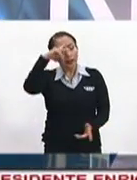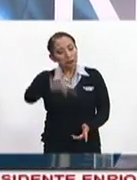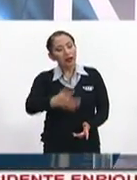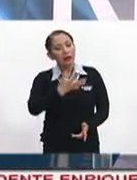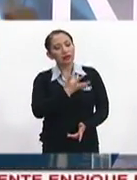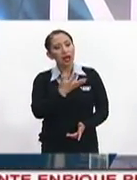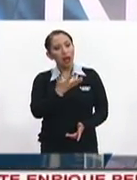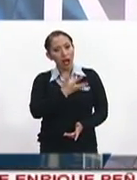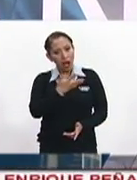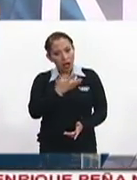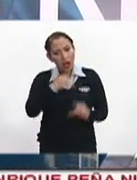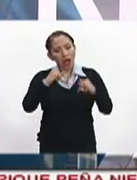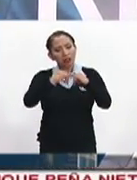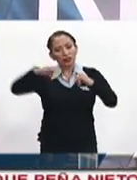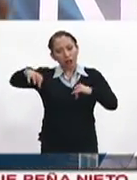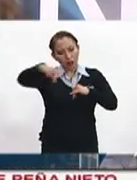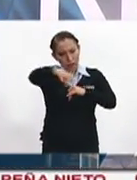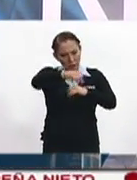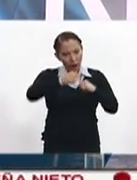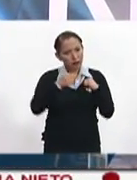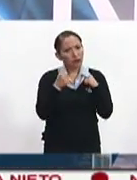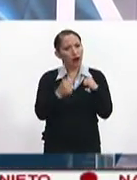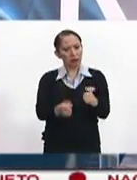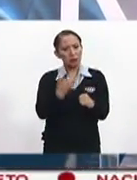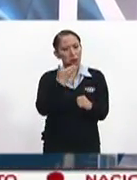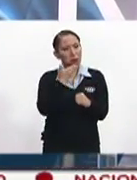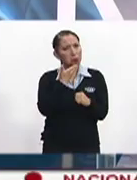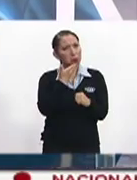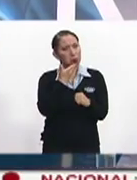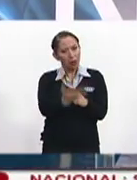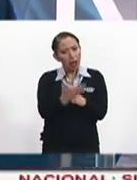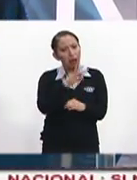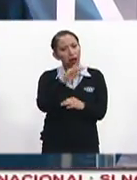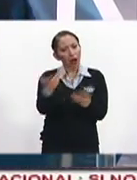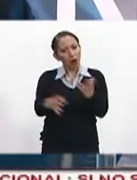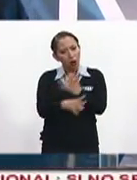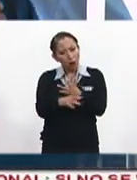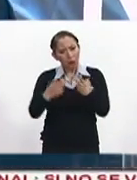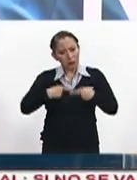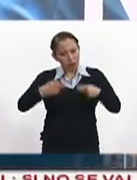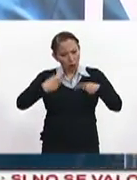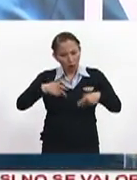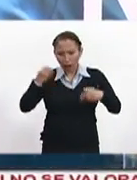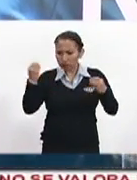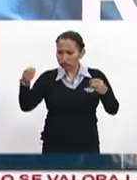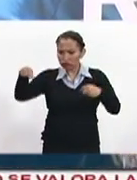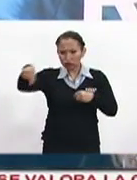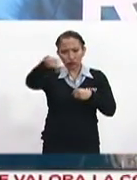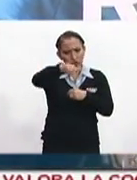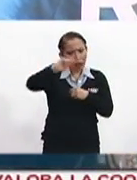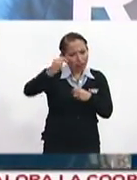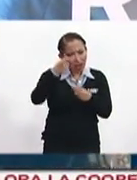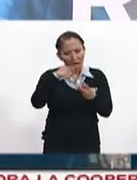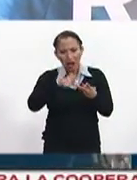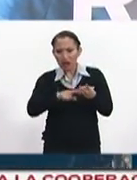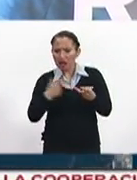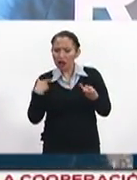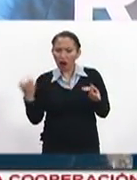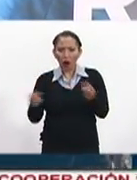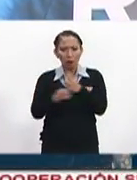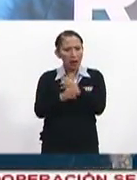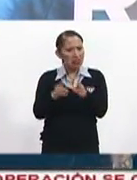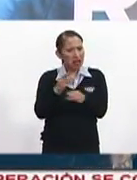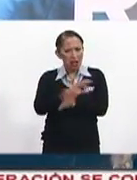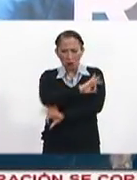con instituciones fuertes, muchos recursos humanos, técnicos, todas las